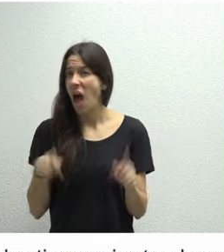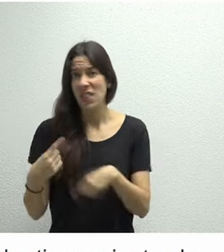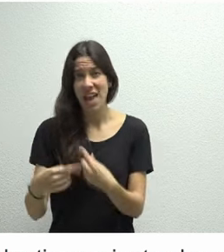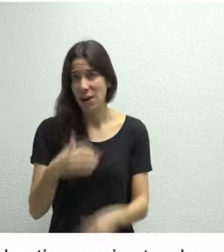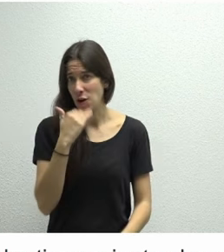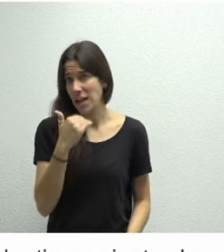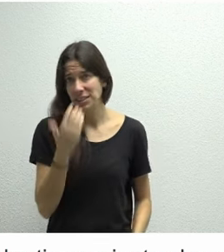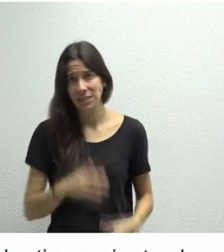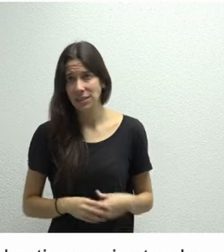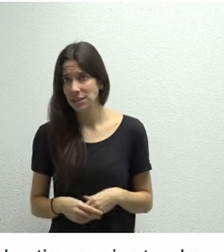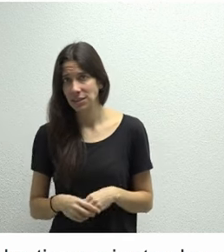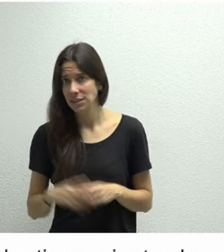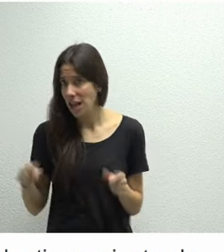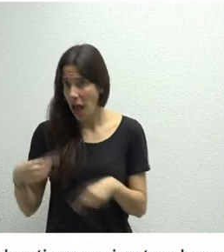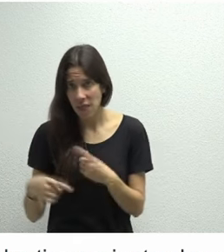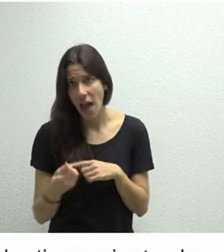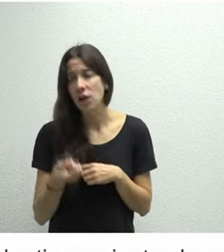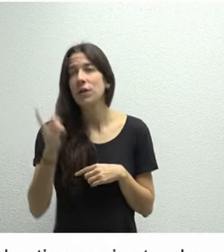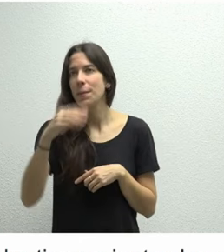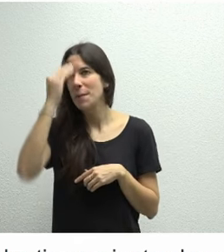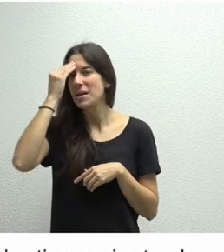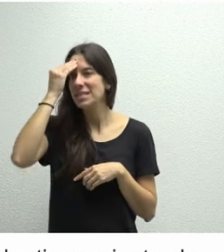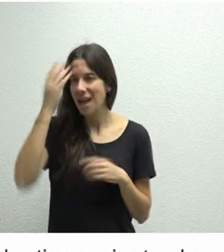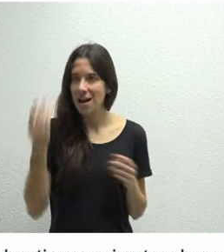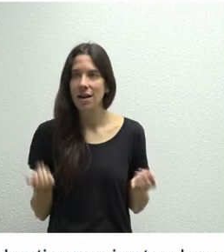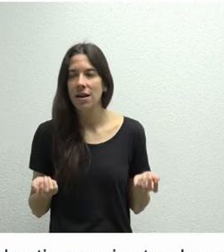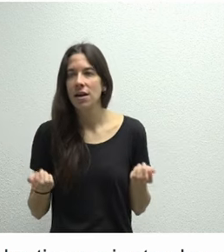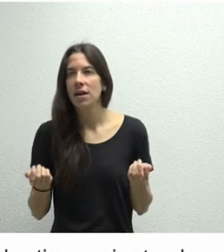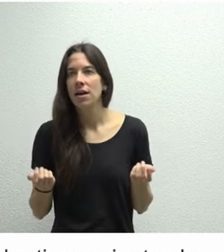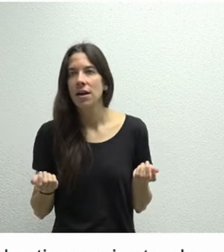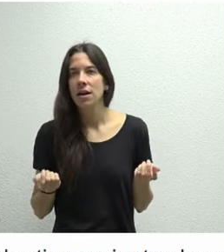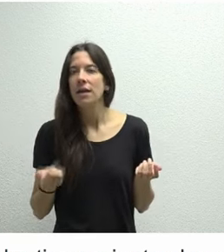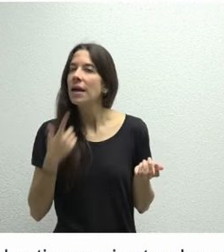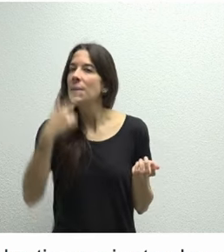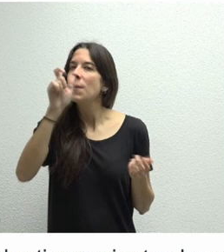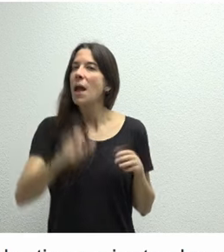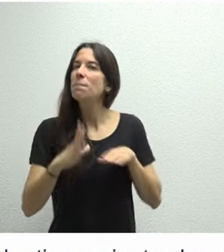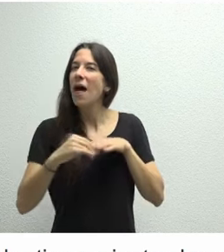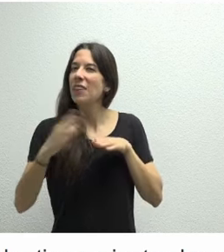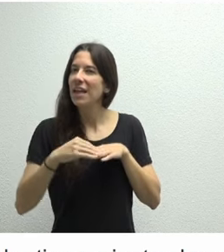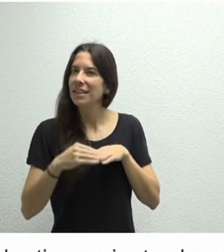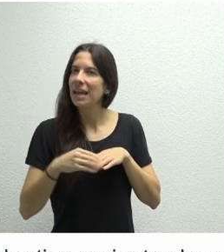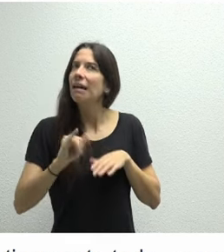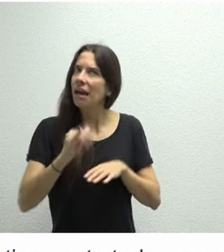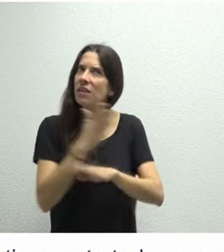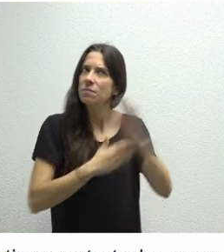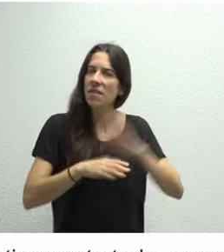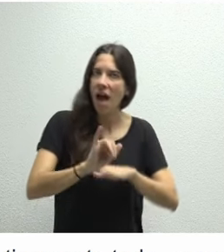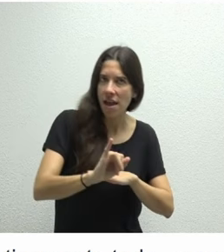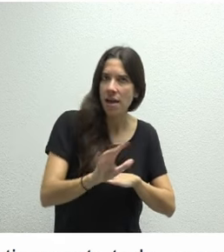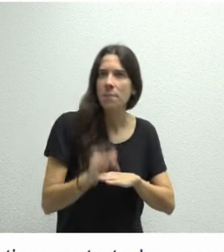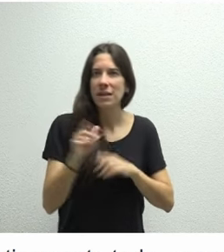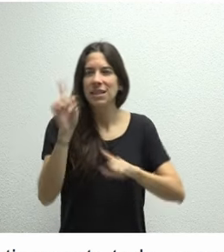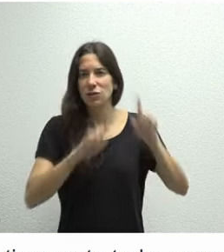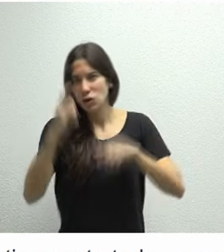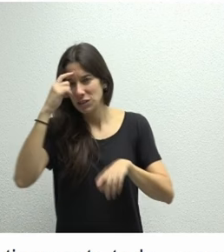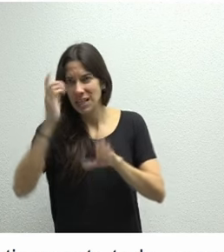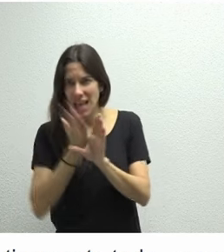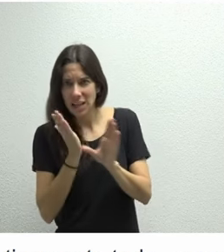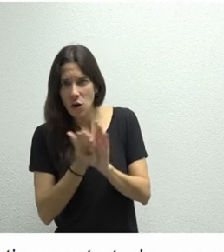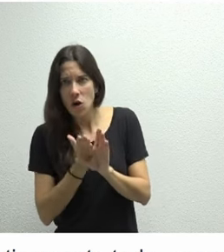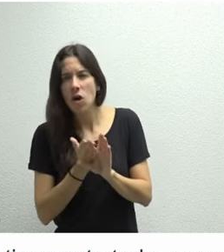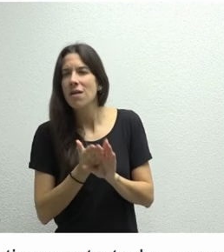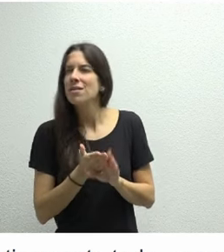prácticamente y sobre todo pensar que eh el paciente con discapacidad de trastorn psiquiátrico eh No es